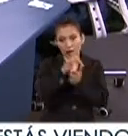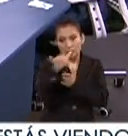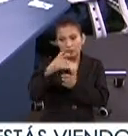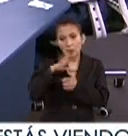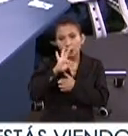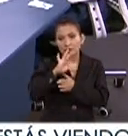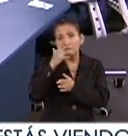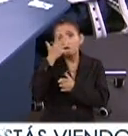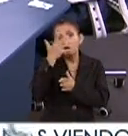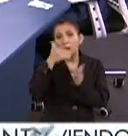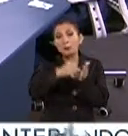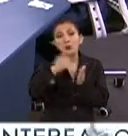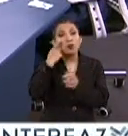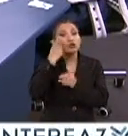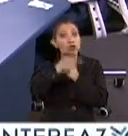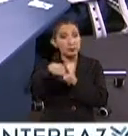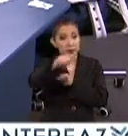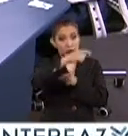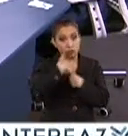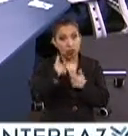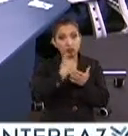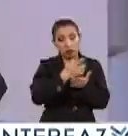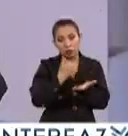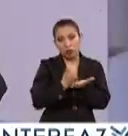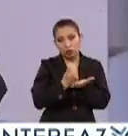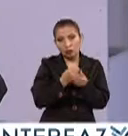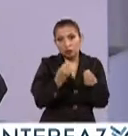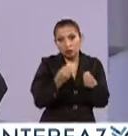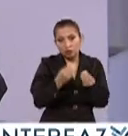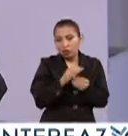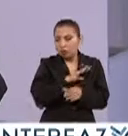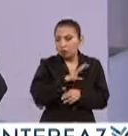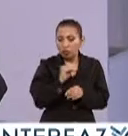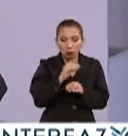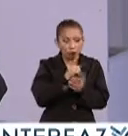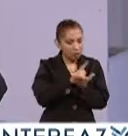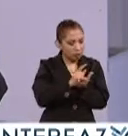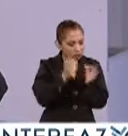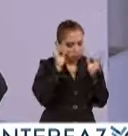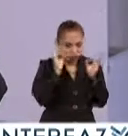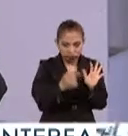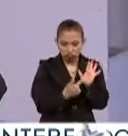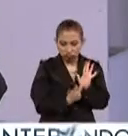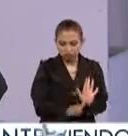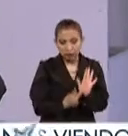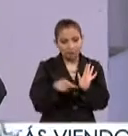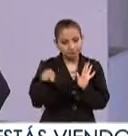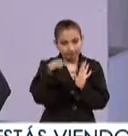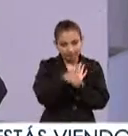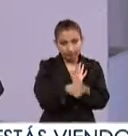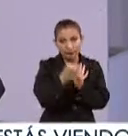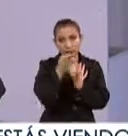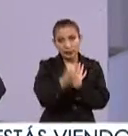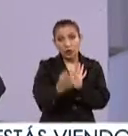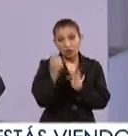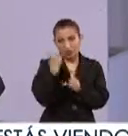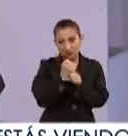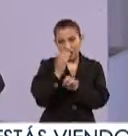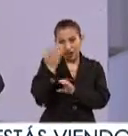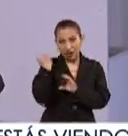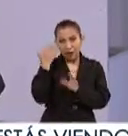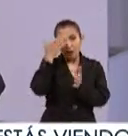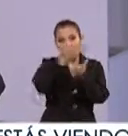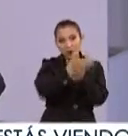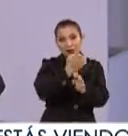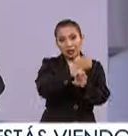los más de 45,000 voluntarios que tenemos y eso nos ayuda mucho y somos totalmente transparentes y le llega. Precisamente la semana pasada